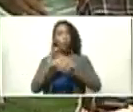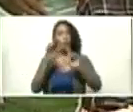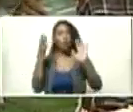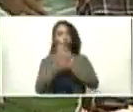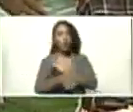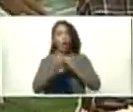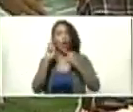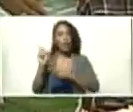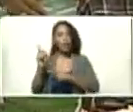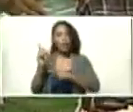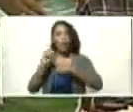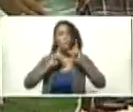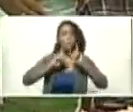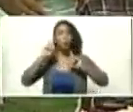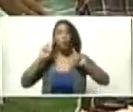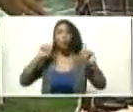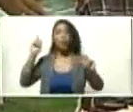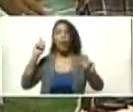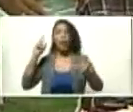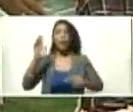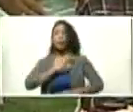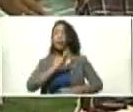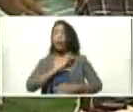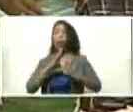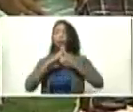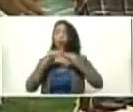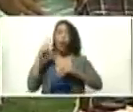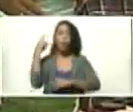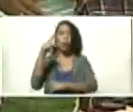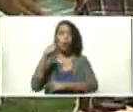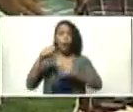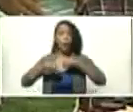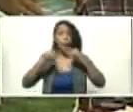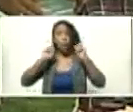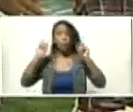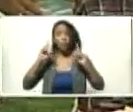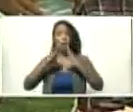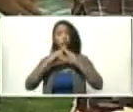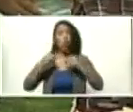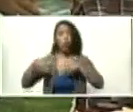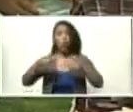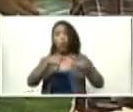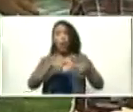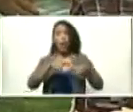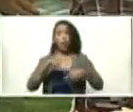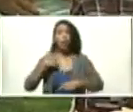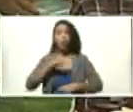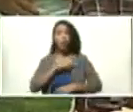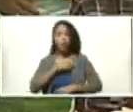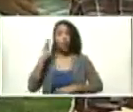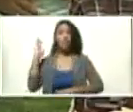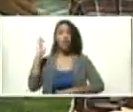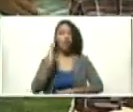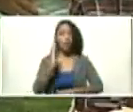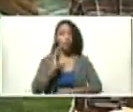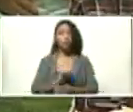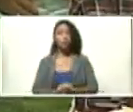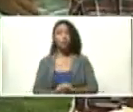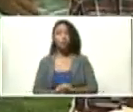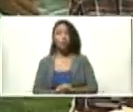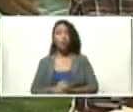esa ciudad musical que tenemos en todas las parroquias. Aquí la música está en todos lados. Nosotros, Benito,